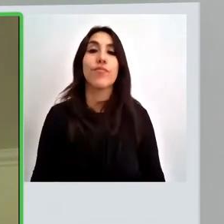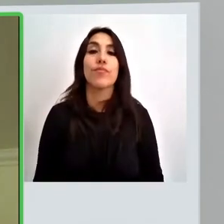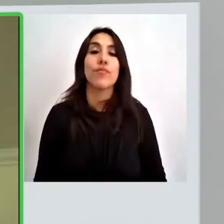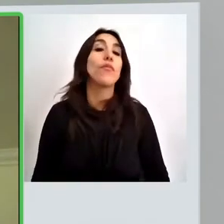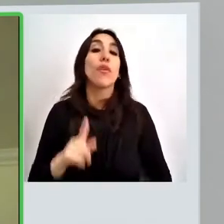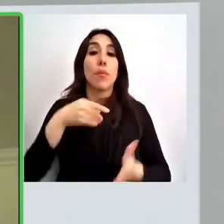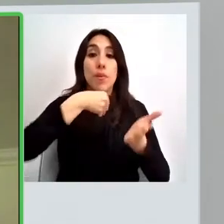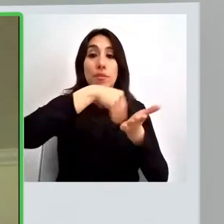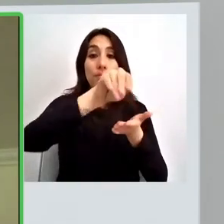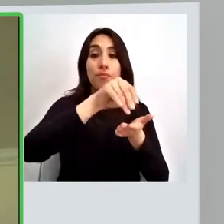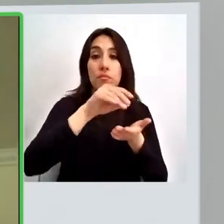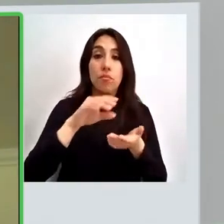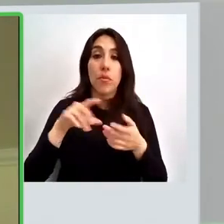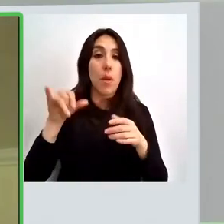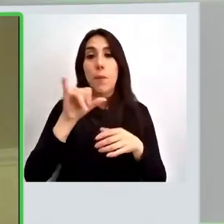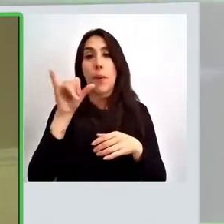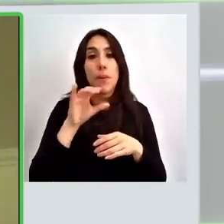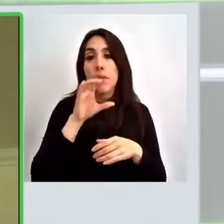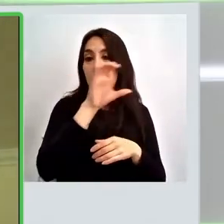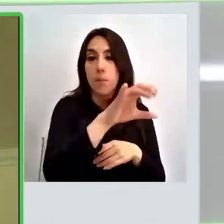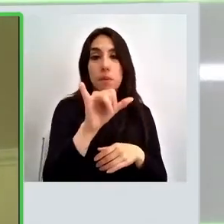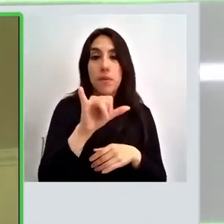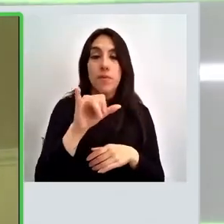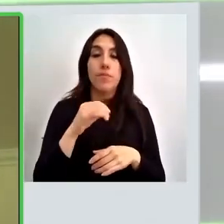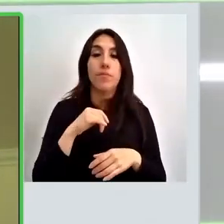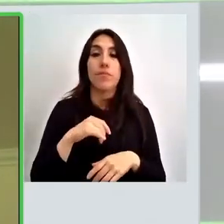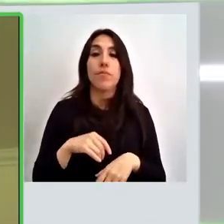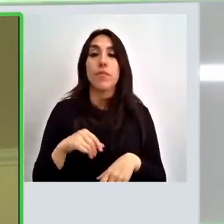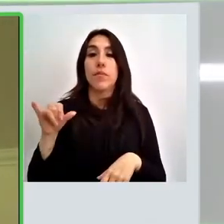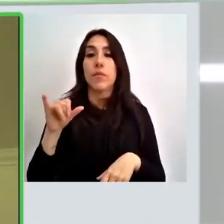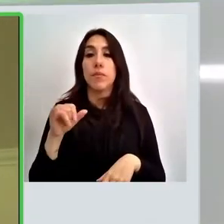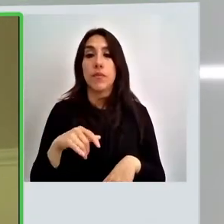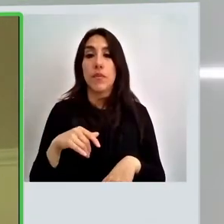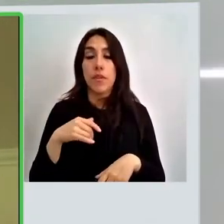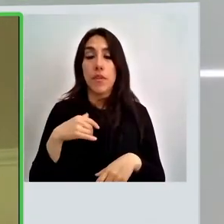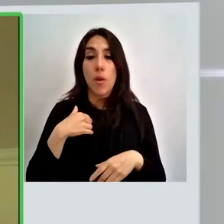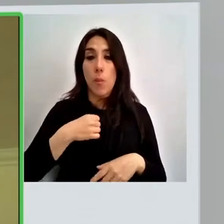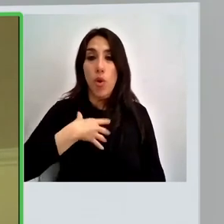beneficios la misma educación el mismo plan de retiro de